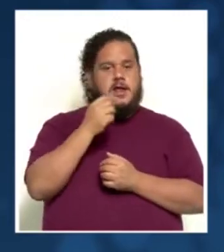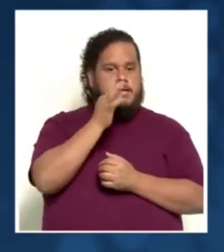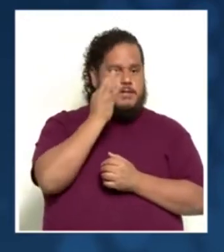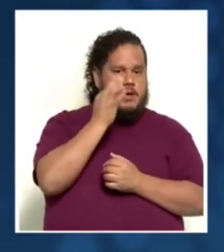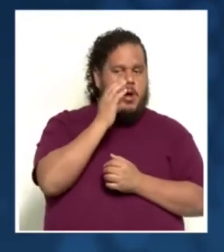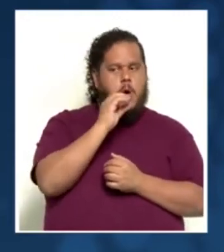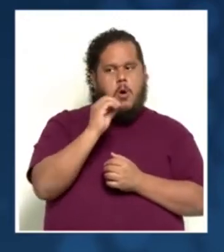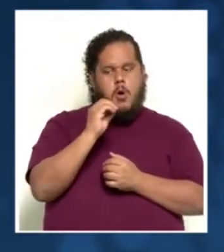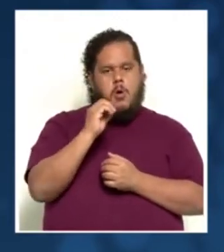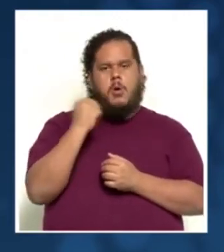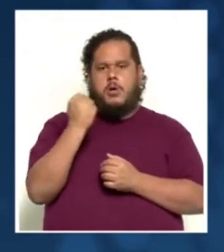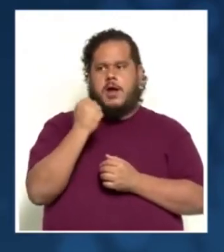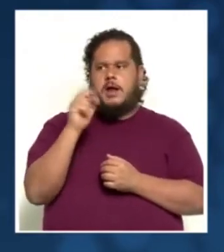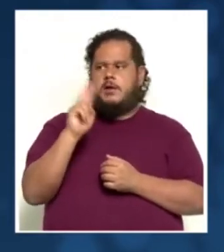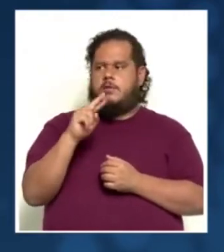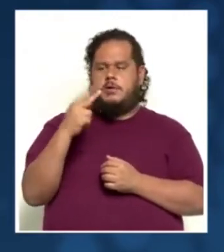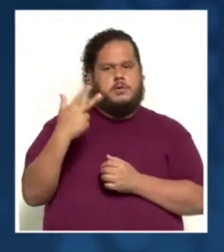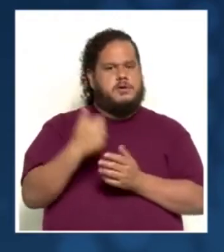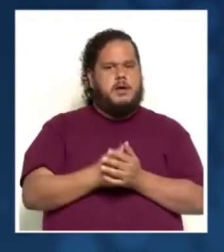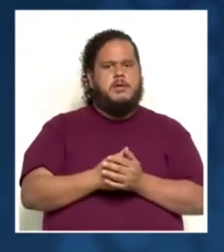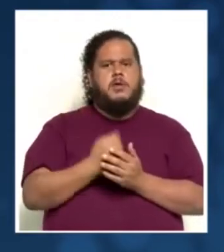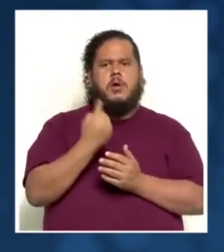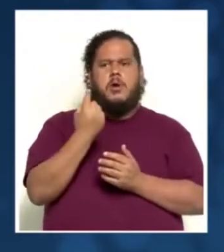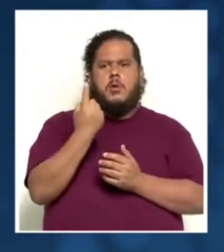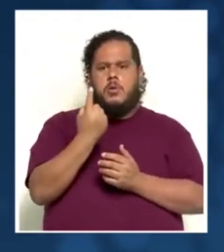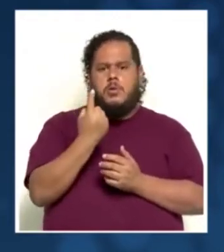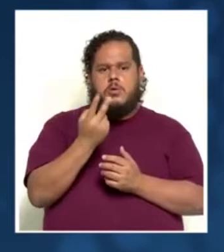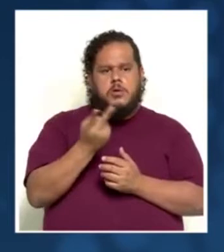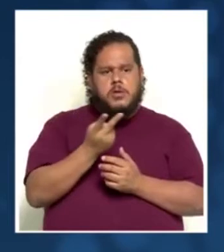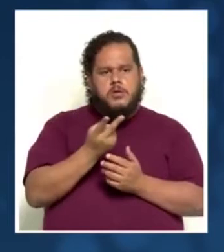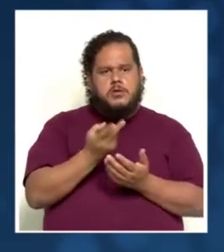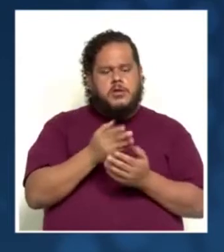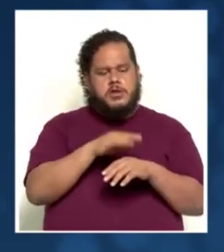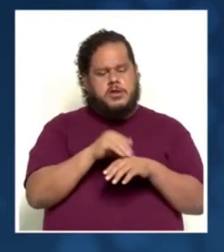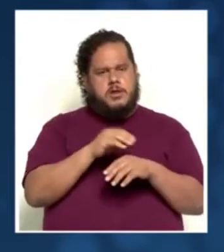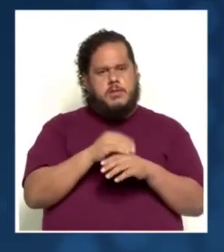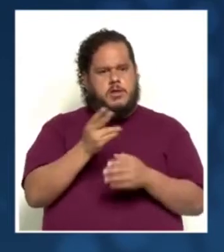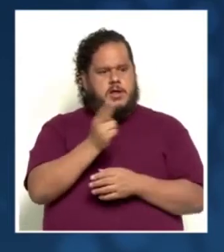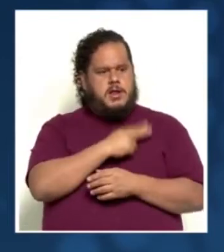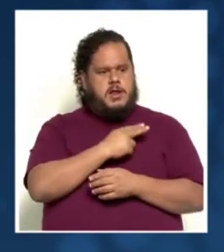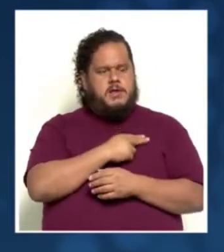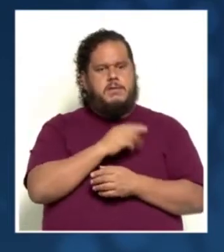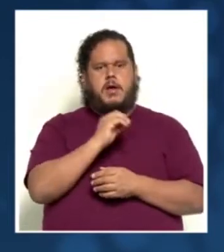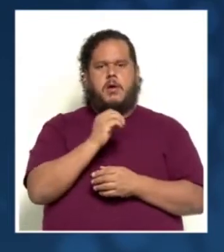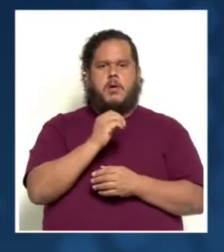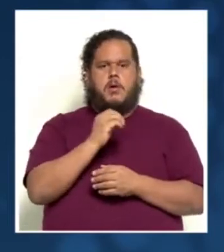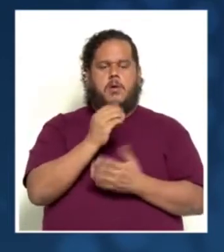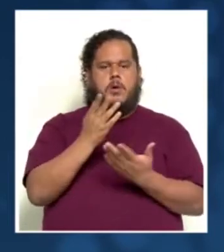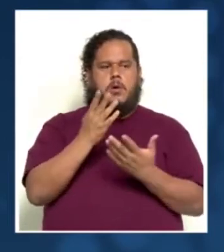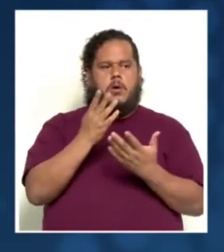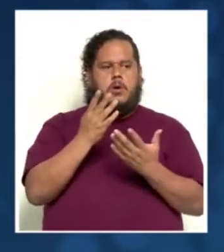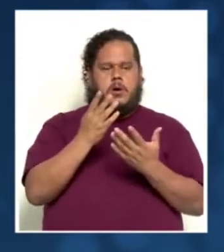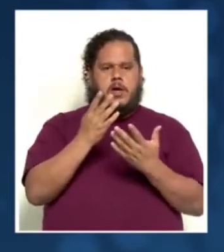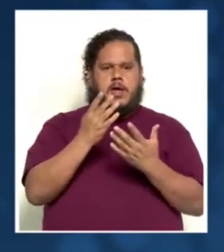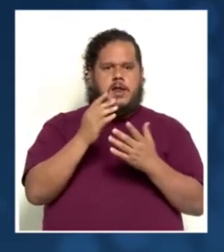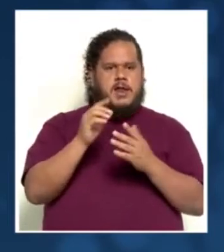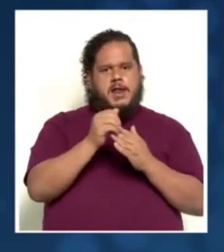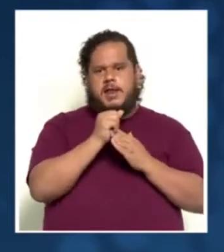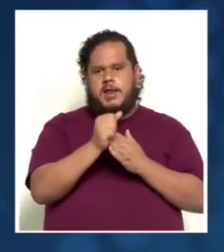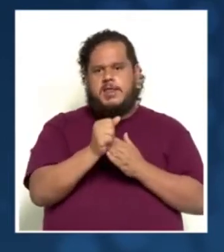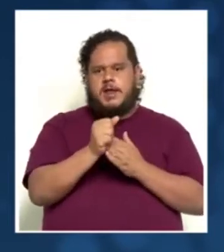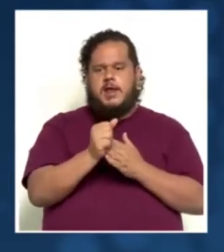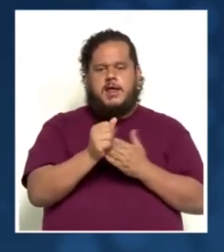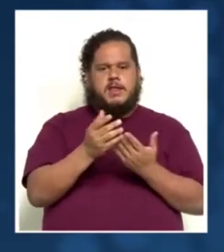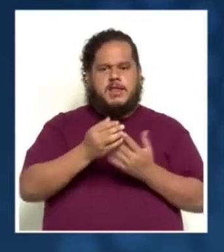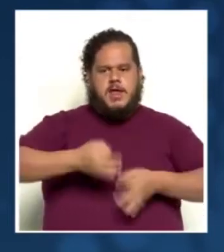o eventualmente gana Rodrigo Chávez, uno de ellos dos está llamado a ser el jefe o la cabeza de la bancada oficialista. Y